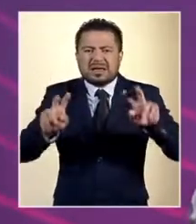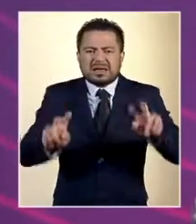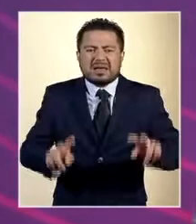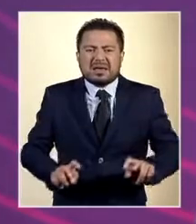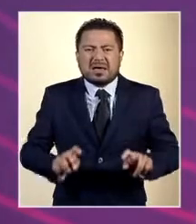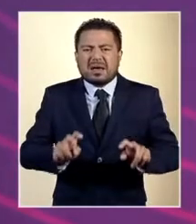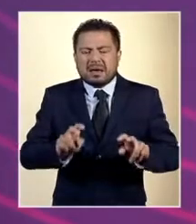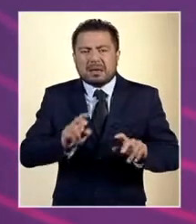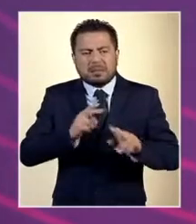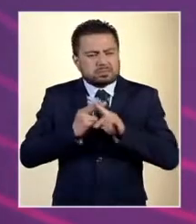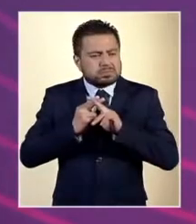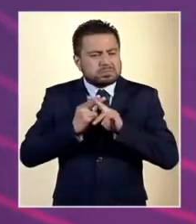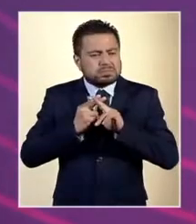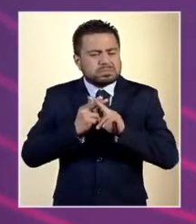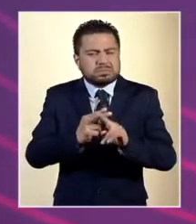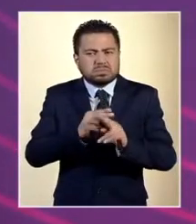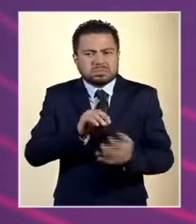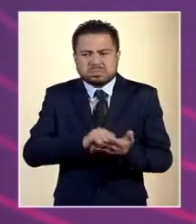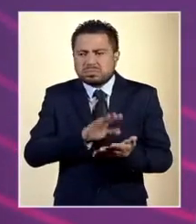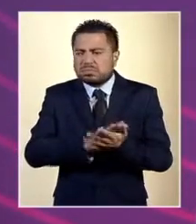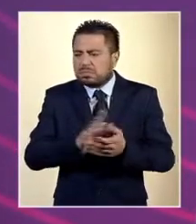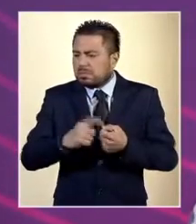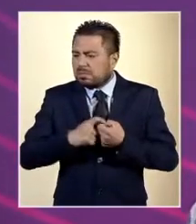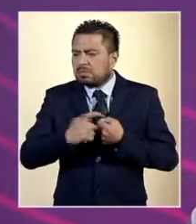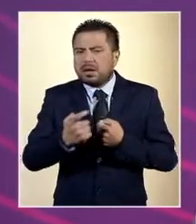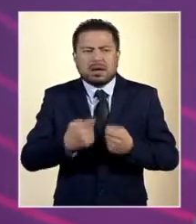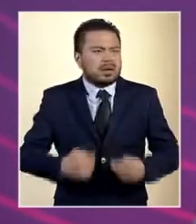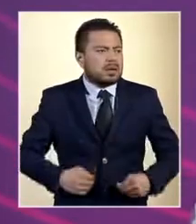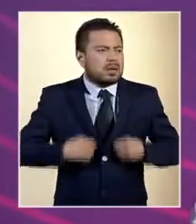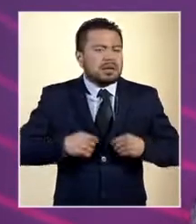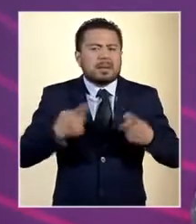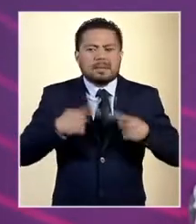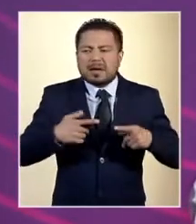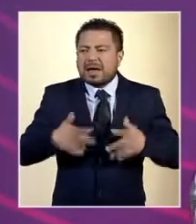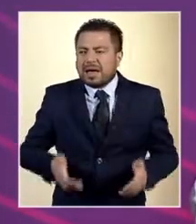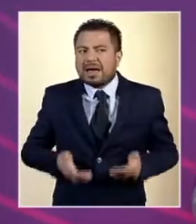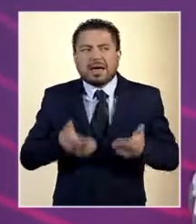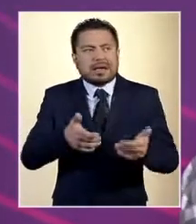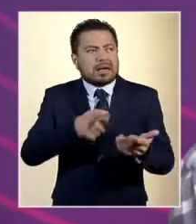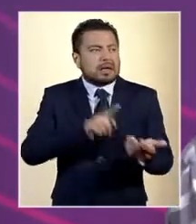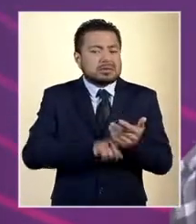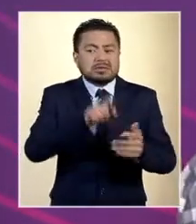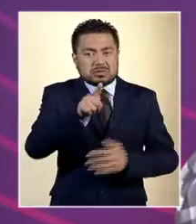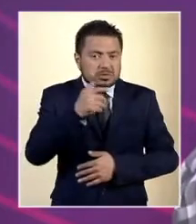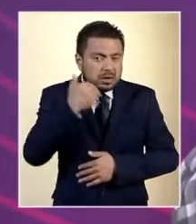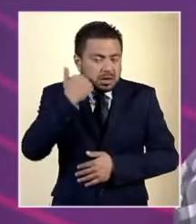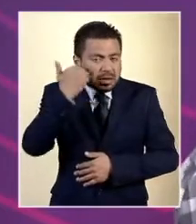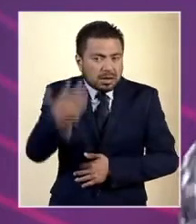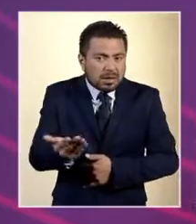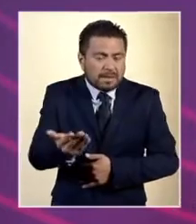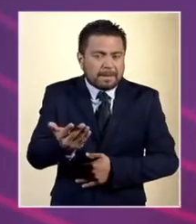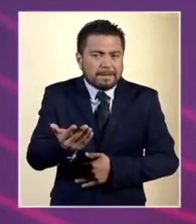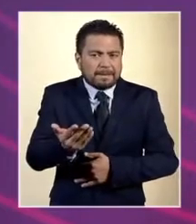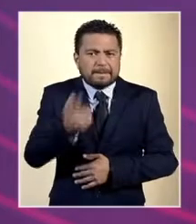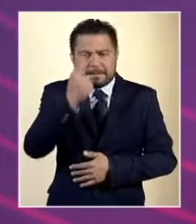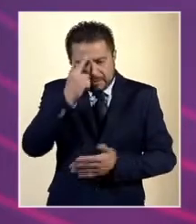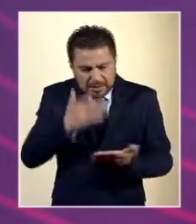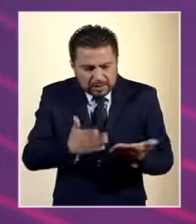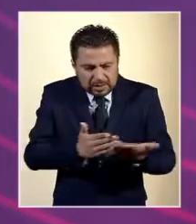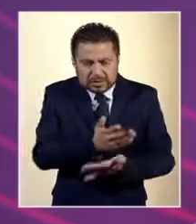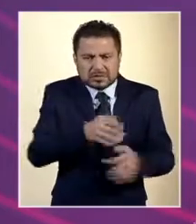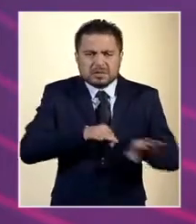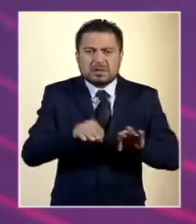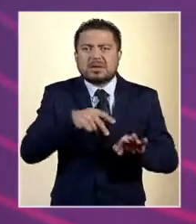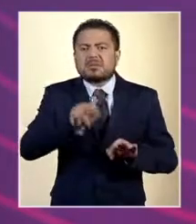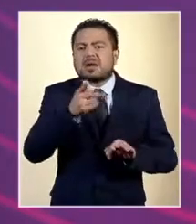que mantiene en la exclusión a quienes están sobreviviendo en calle, es que si quieres acceder a trabajo,